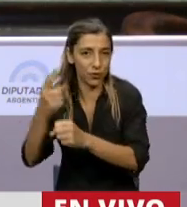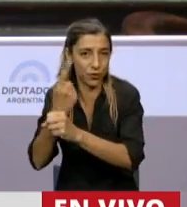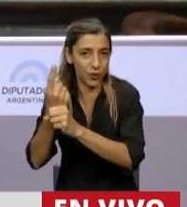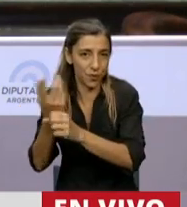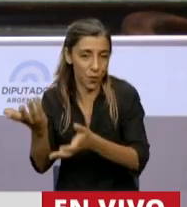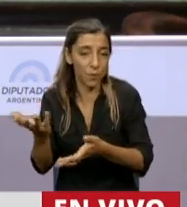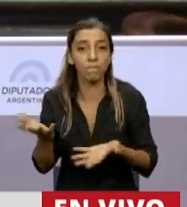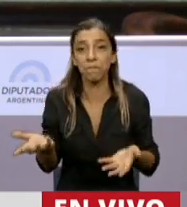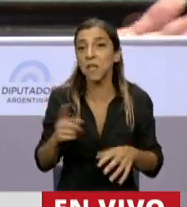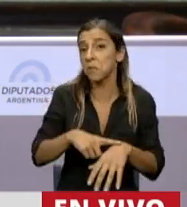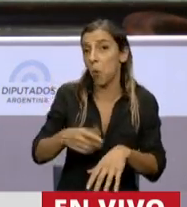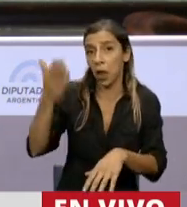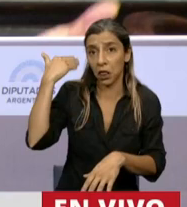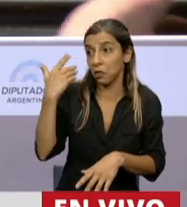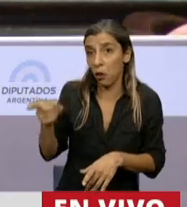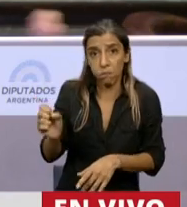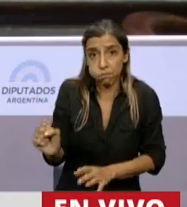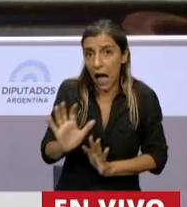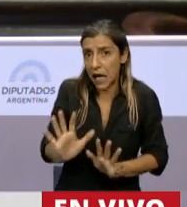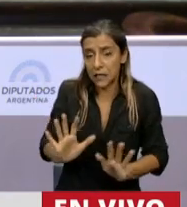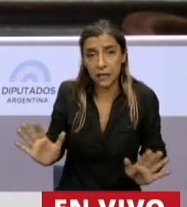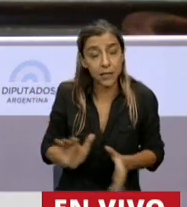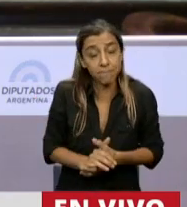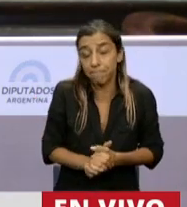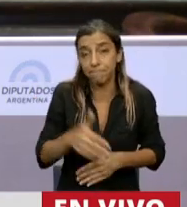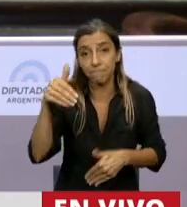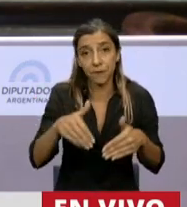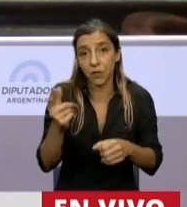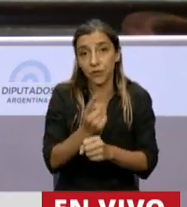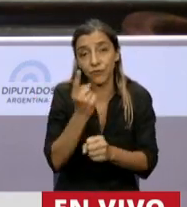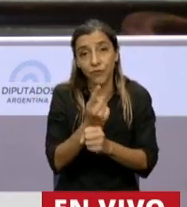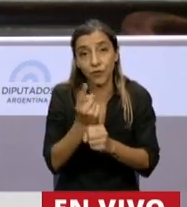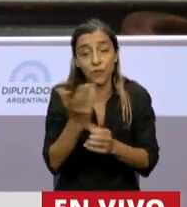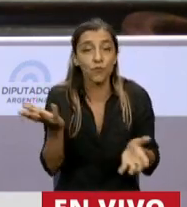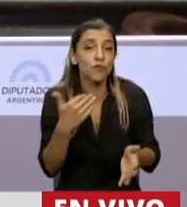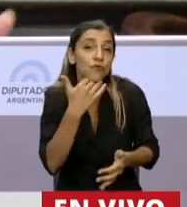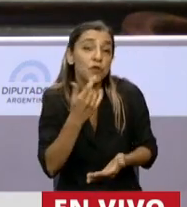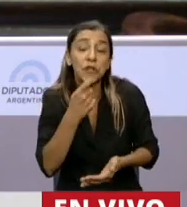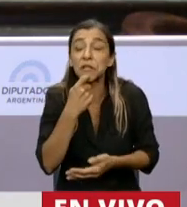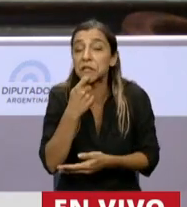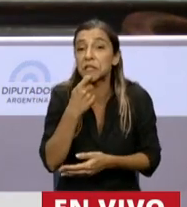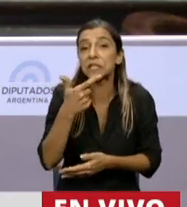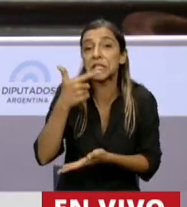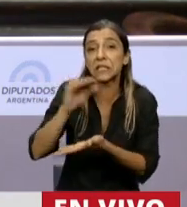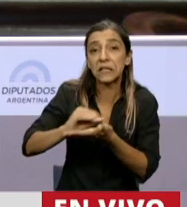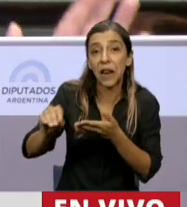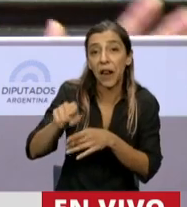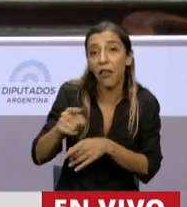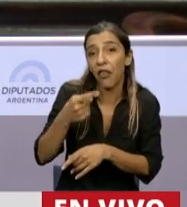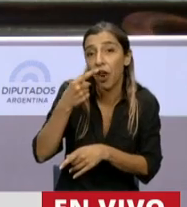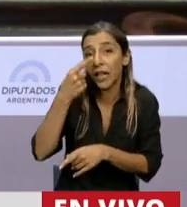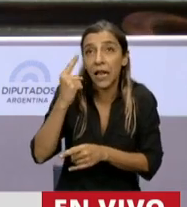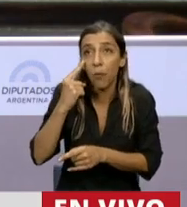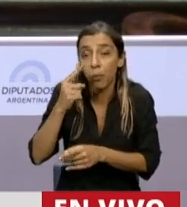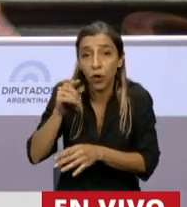Y efectivamente eso sucedió. No sé si en ese momento esa había sido la intención del senador Mayans o no, pero lo cierto es que el